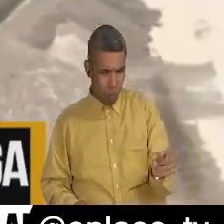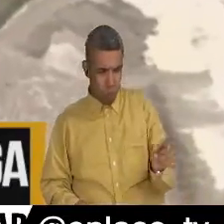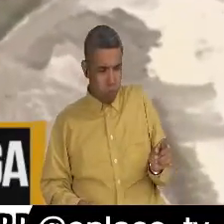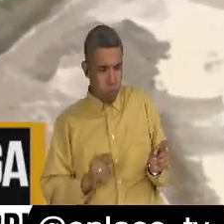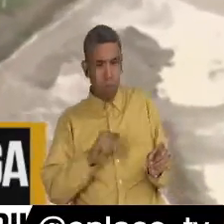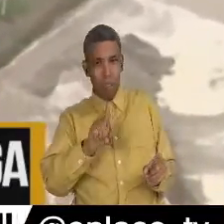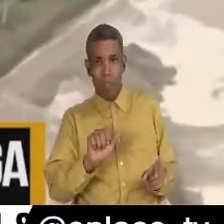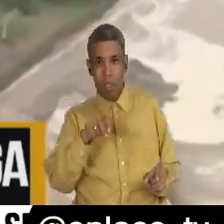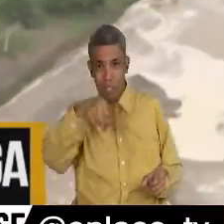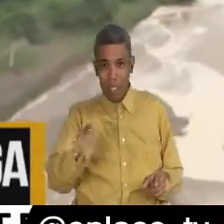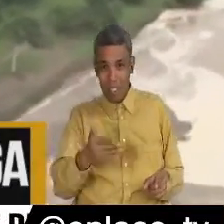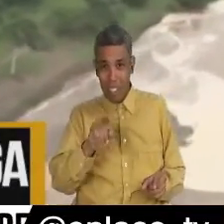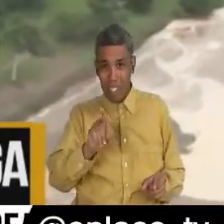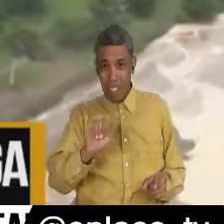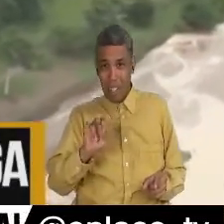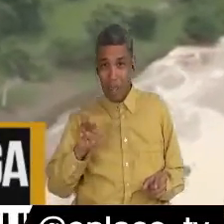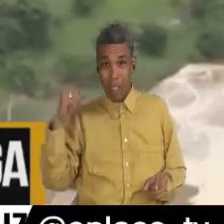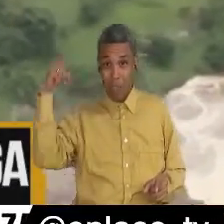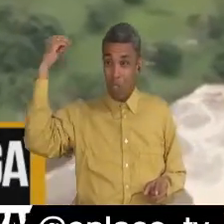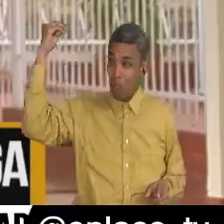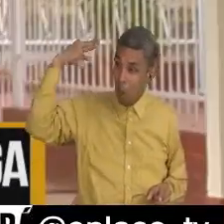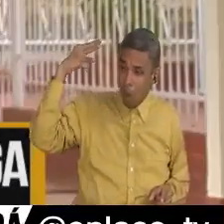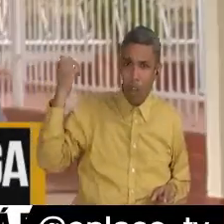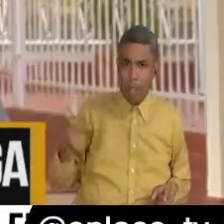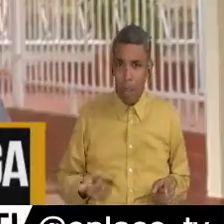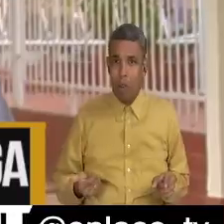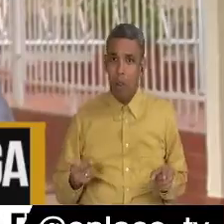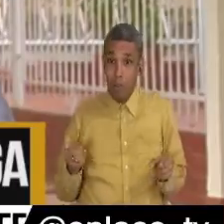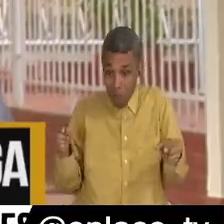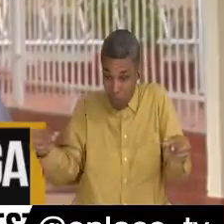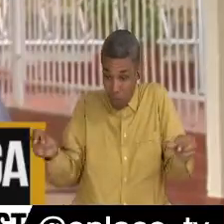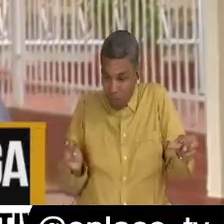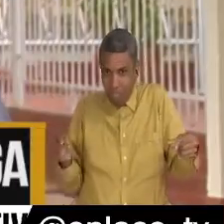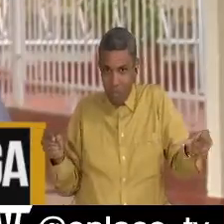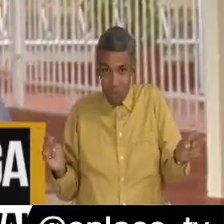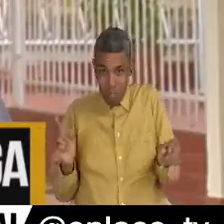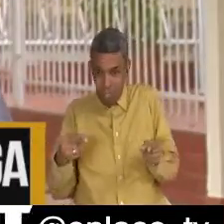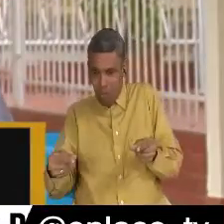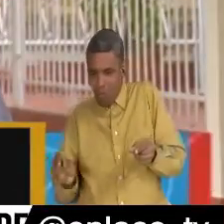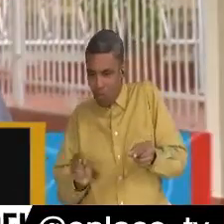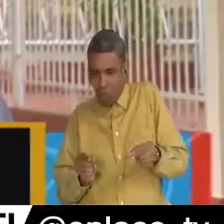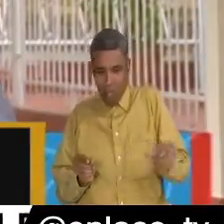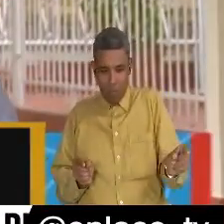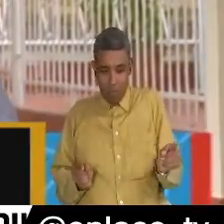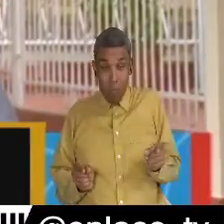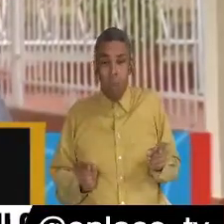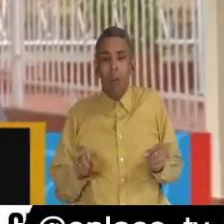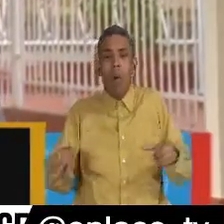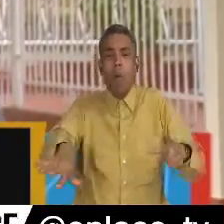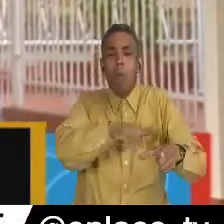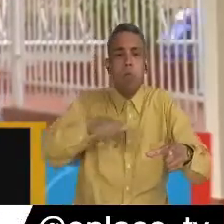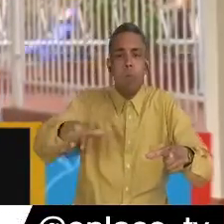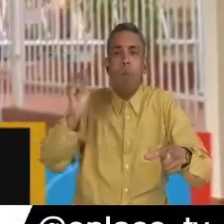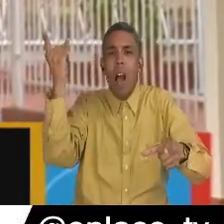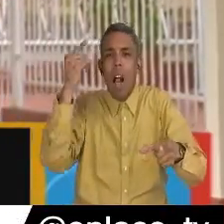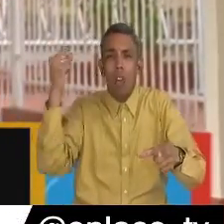excesivo del agua. Eso para nosotros como sector pesquero, para nosotros como